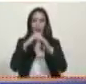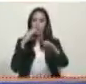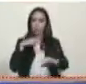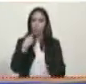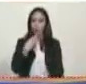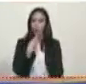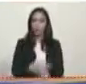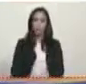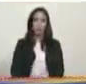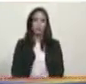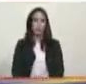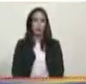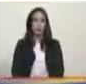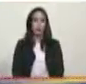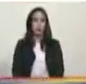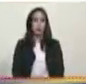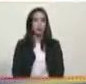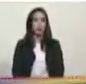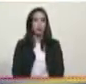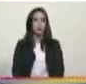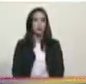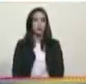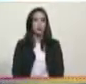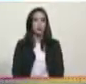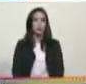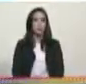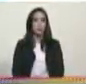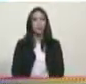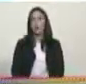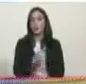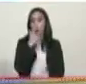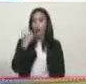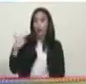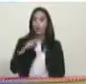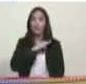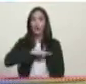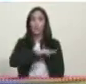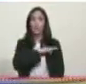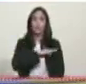al ministro Hipólito, cuando yo lancé la misión transporte fue un éxito total,